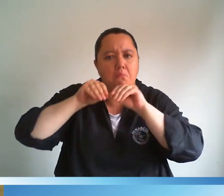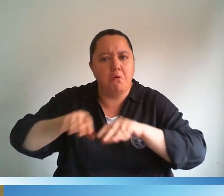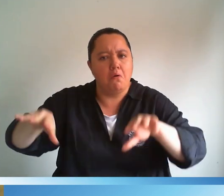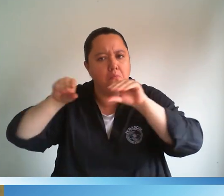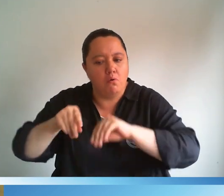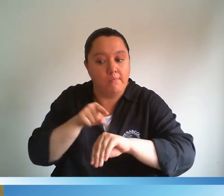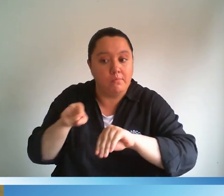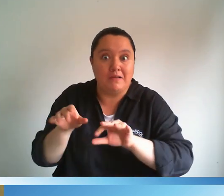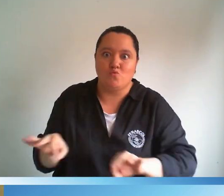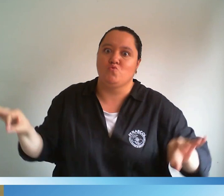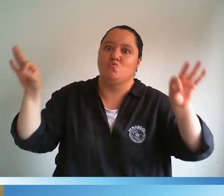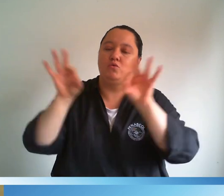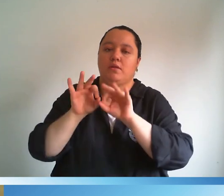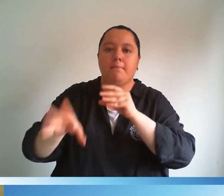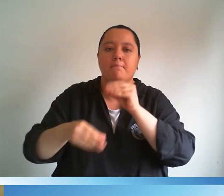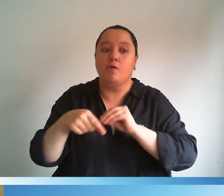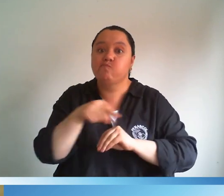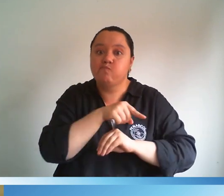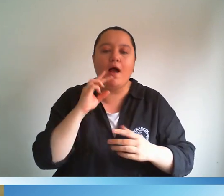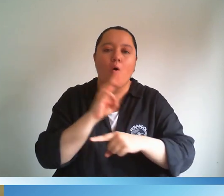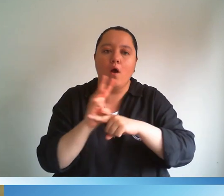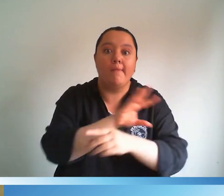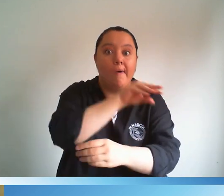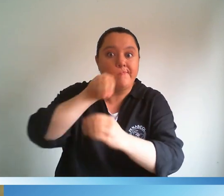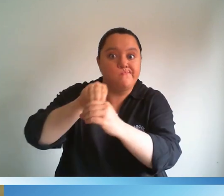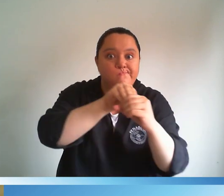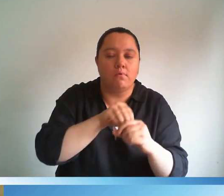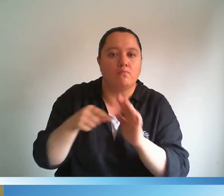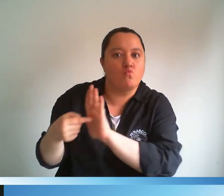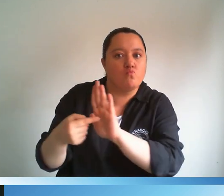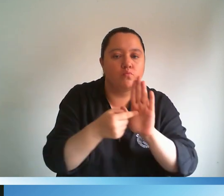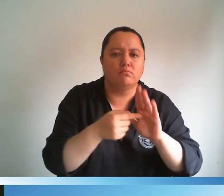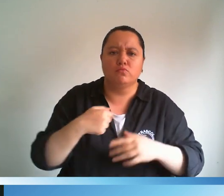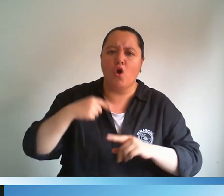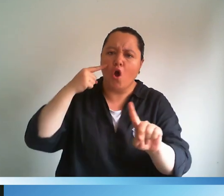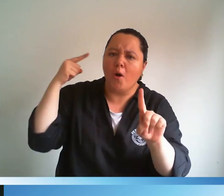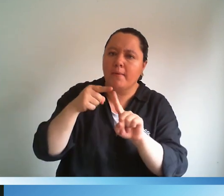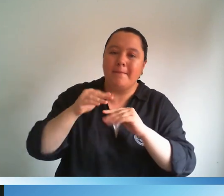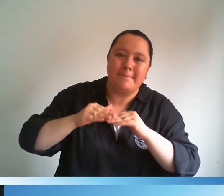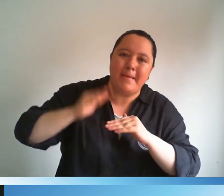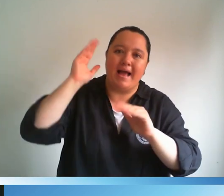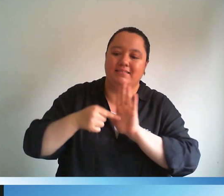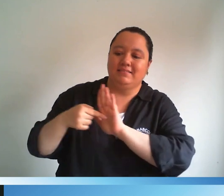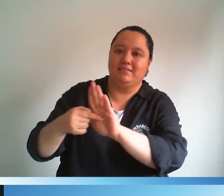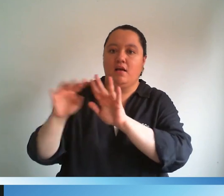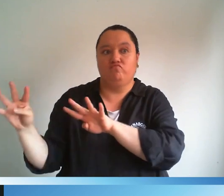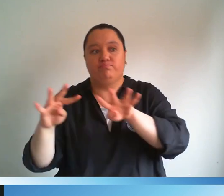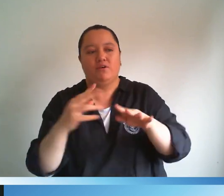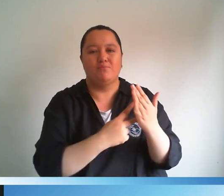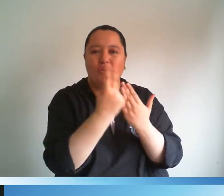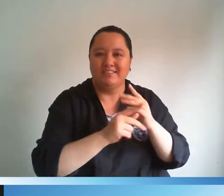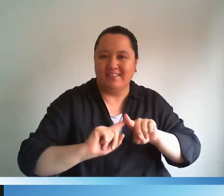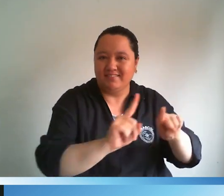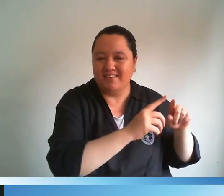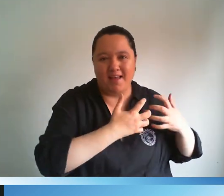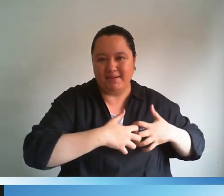gestionaré publicaciones con medios relevantes y optimizaré su presencia en portales web. Mi objetivo es generar mayor visibilidad en